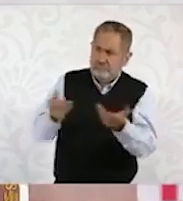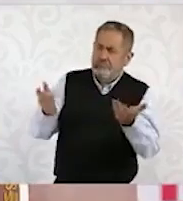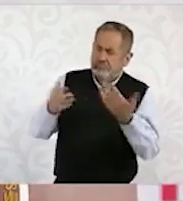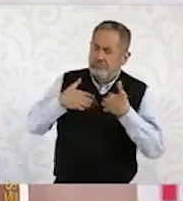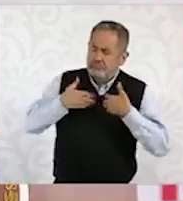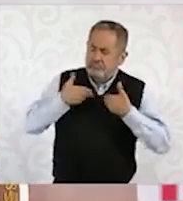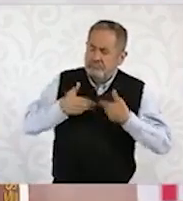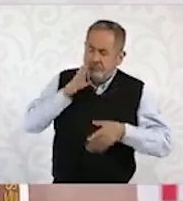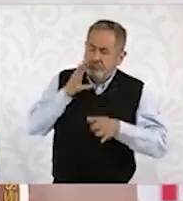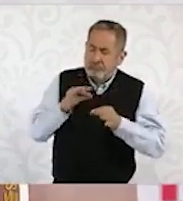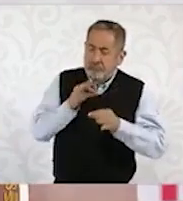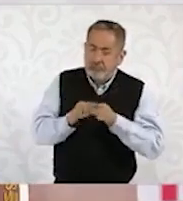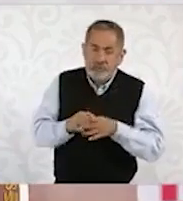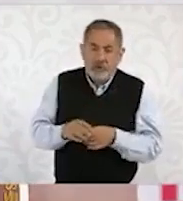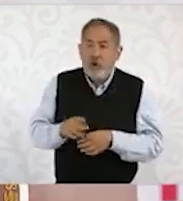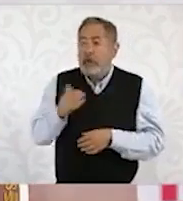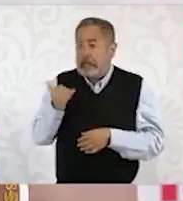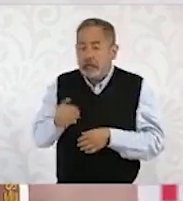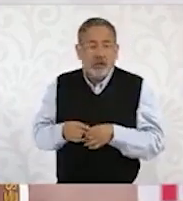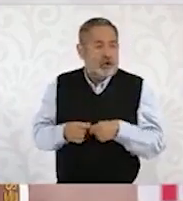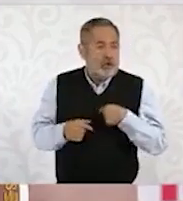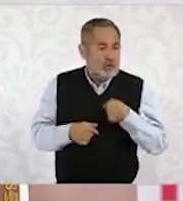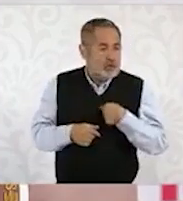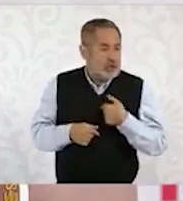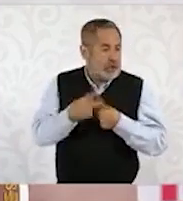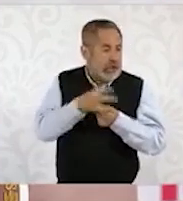ante un defensor que ellos mismos ponen.